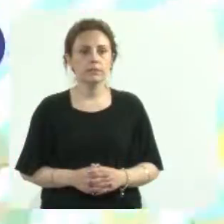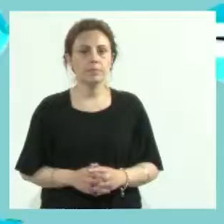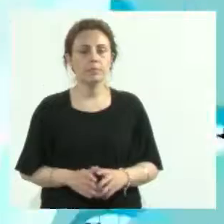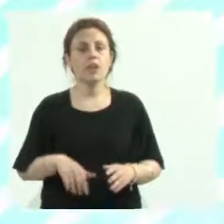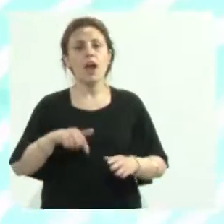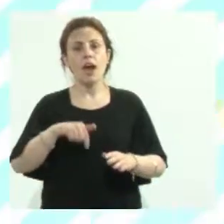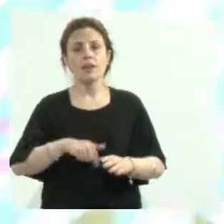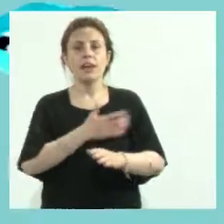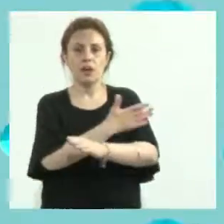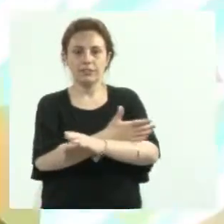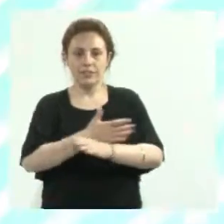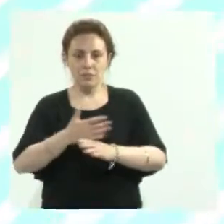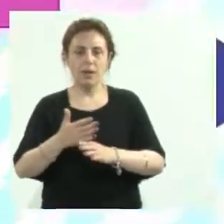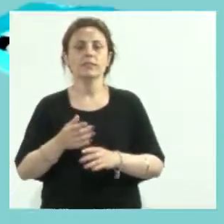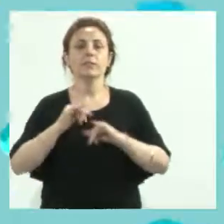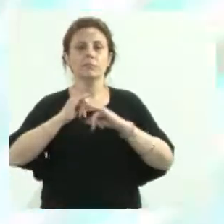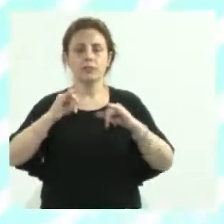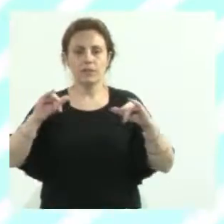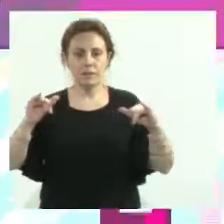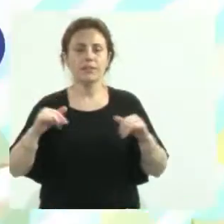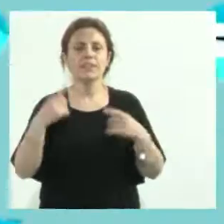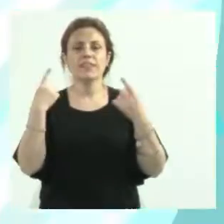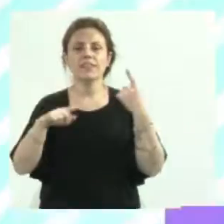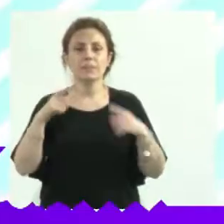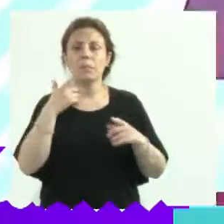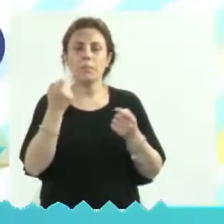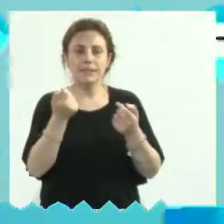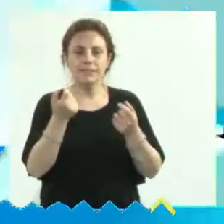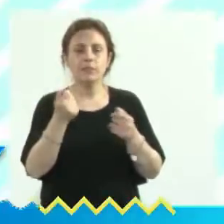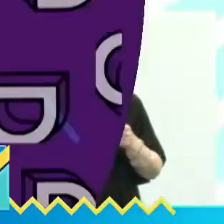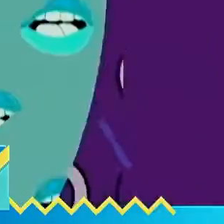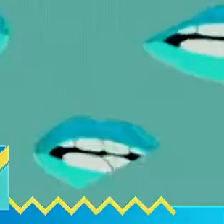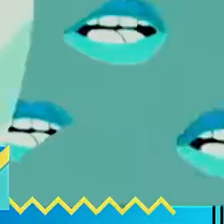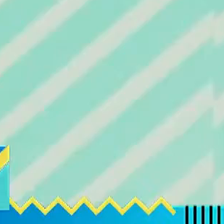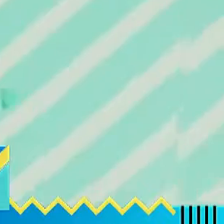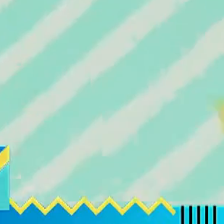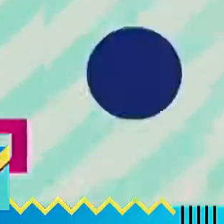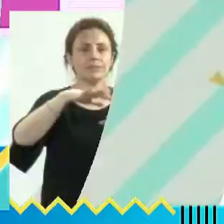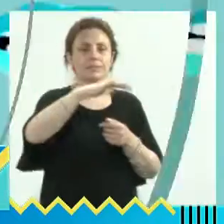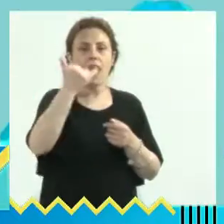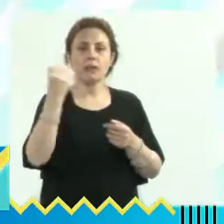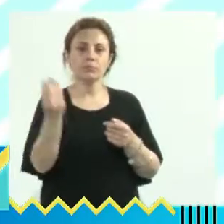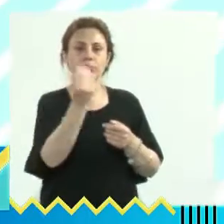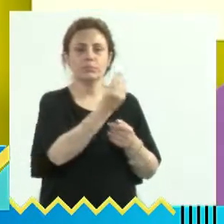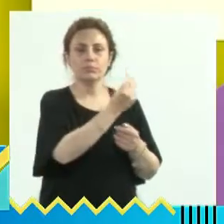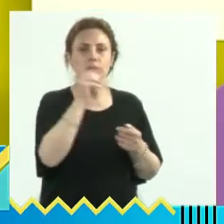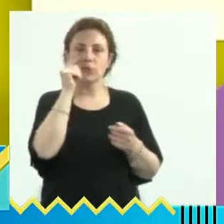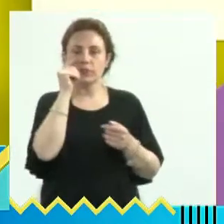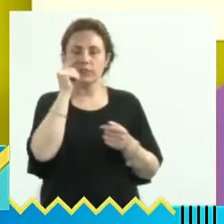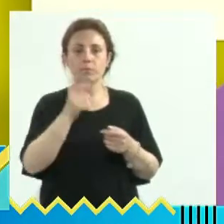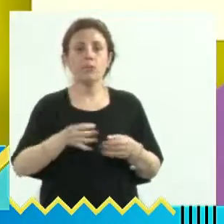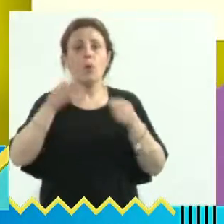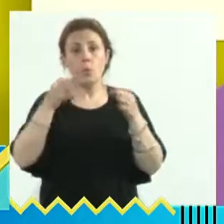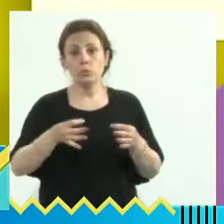Continuamos en Distintos Parecidos, estamos hablando de las mujeres y los espacios de representación política. Y